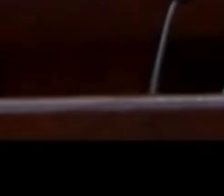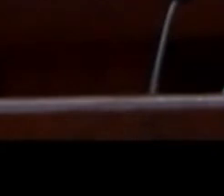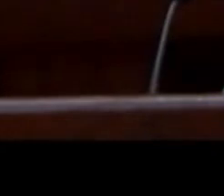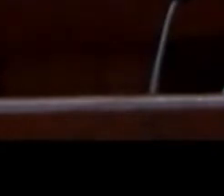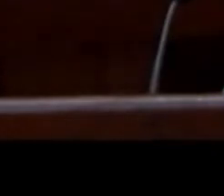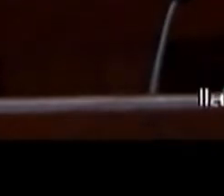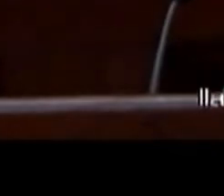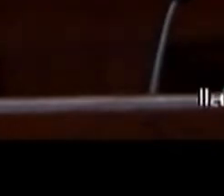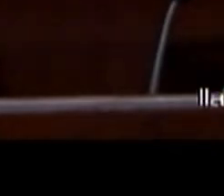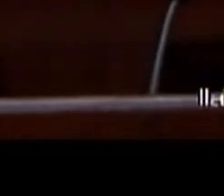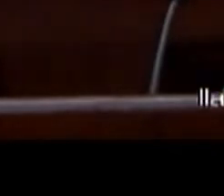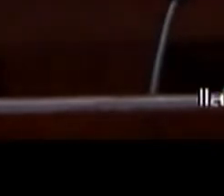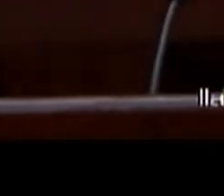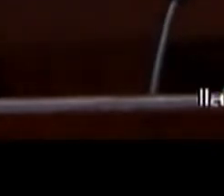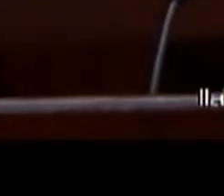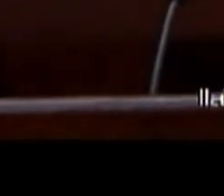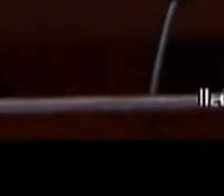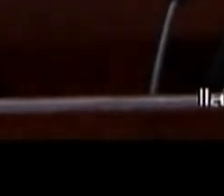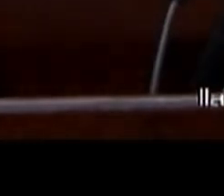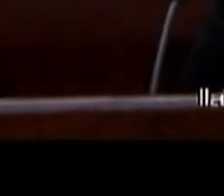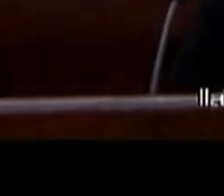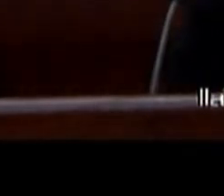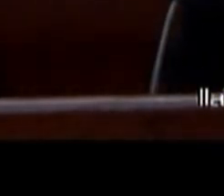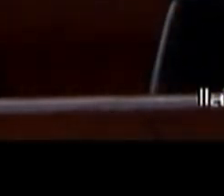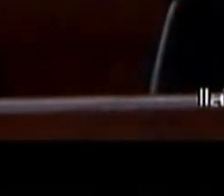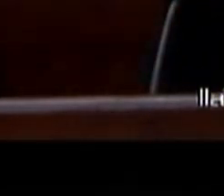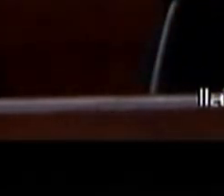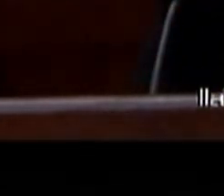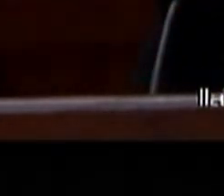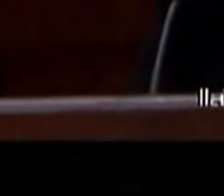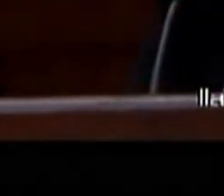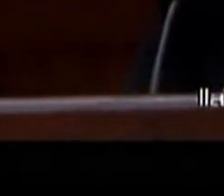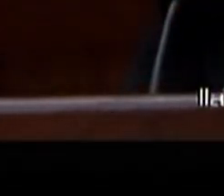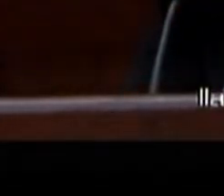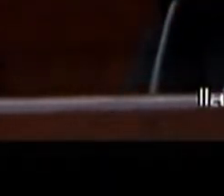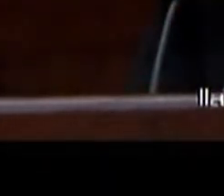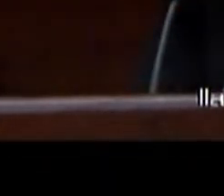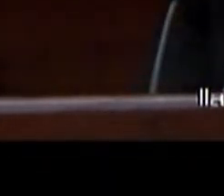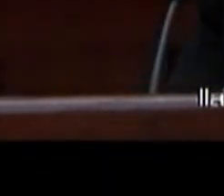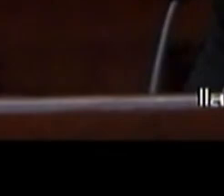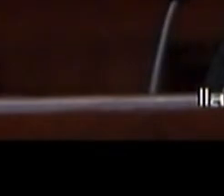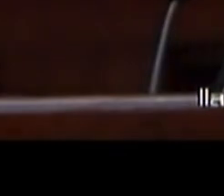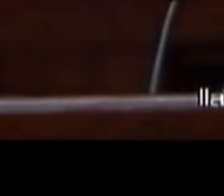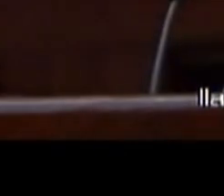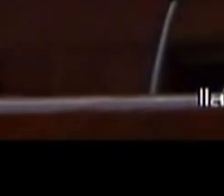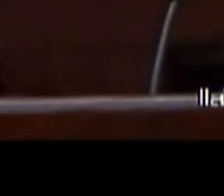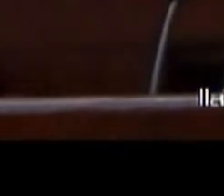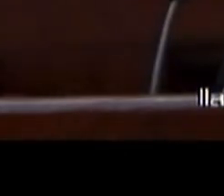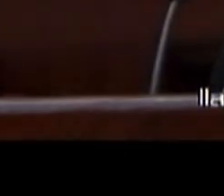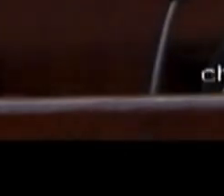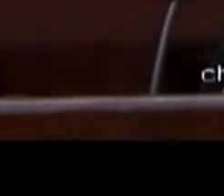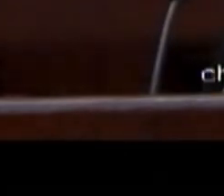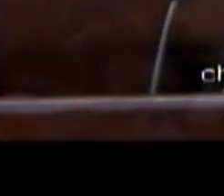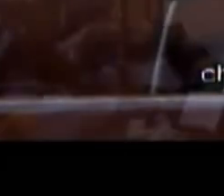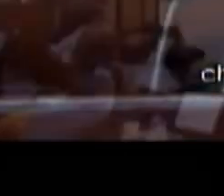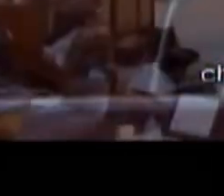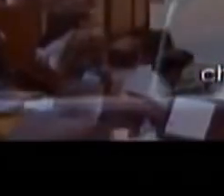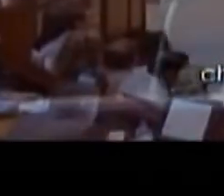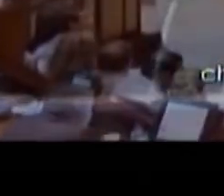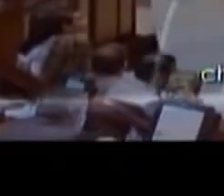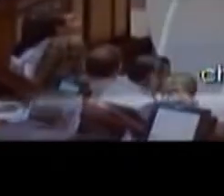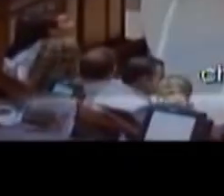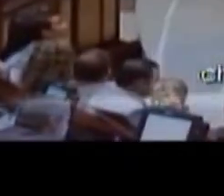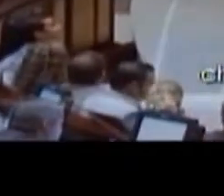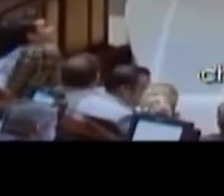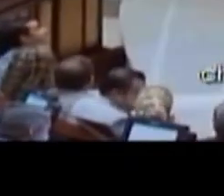las saludables diferencias en democracia. Somos un gobierno de un diálogo que escucha, que entiende razones y